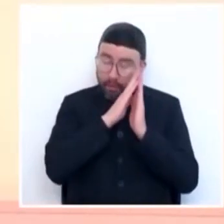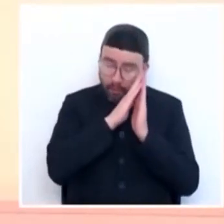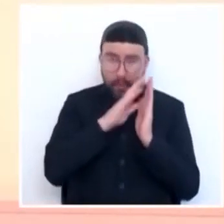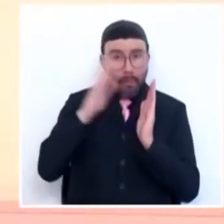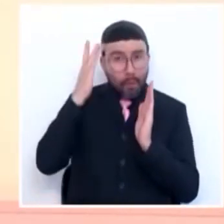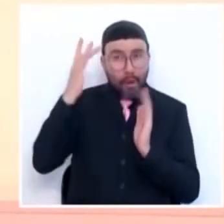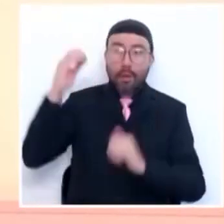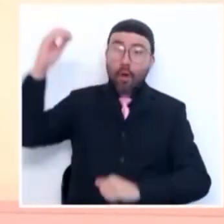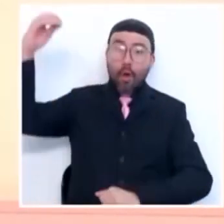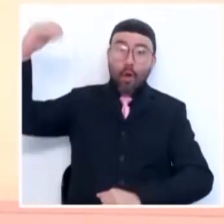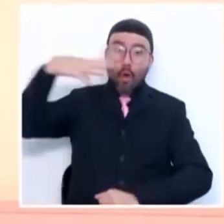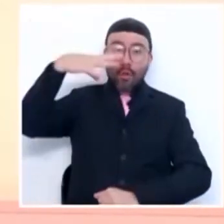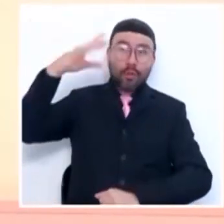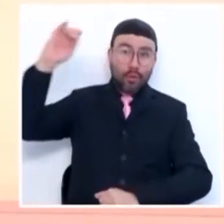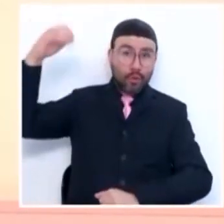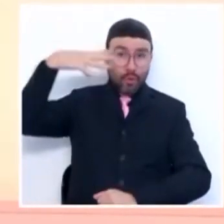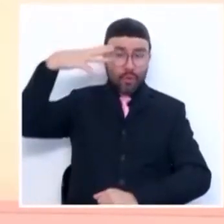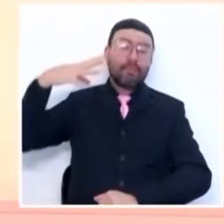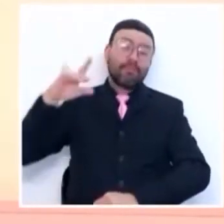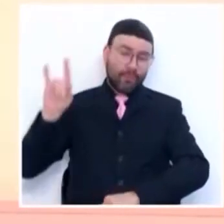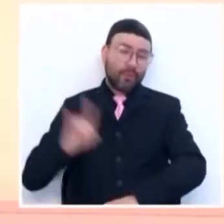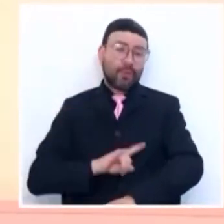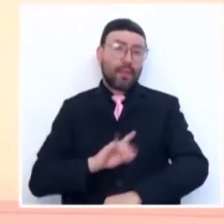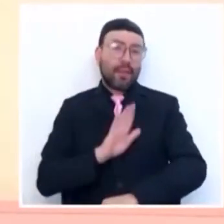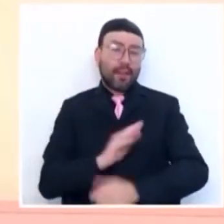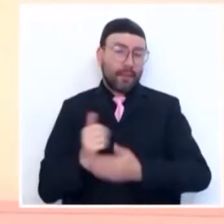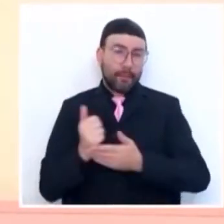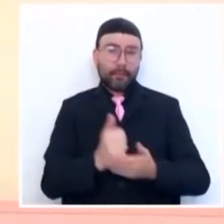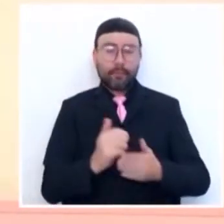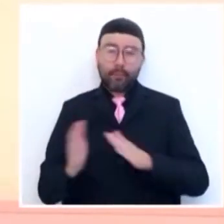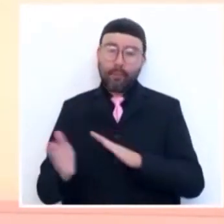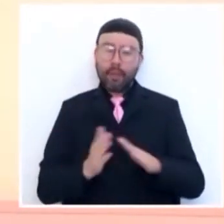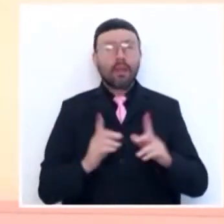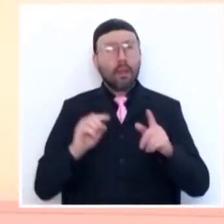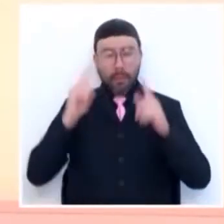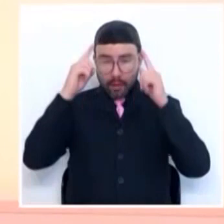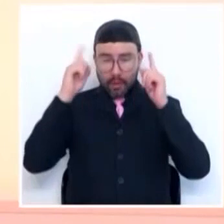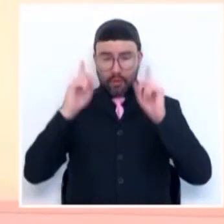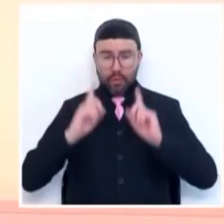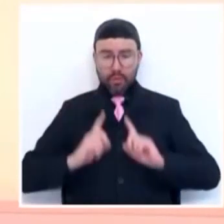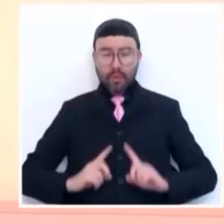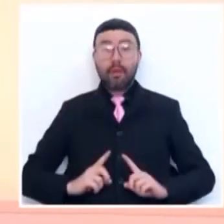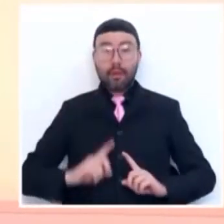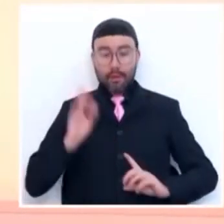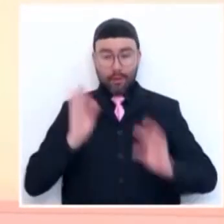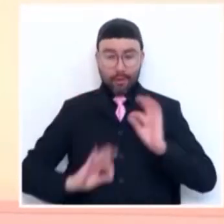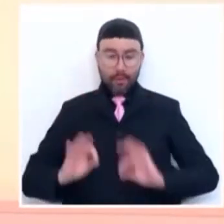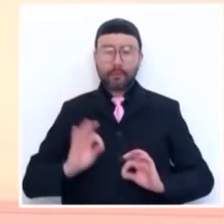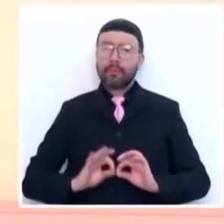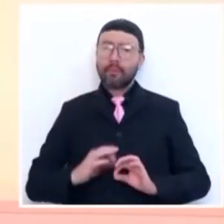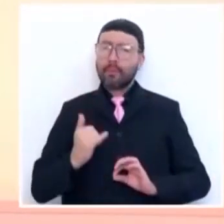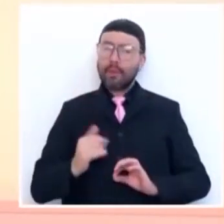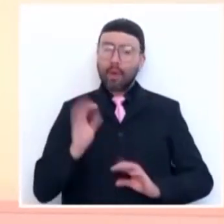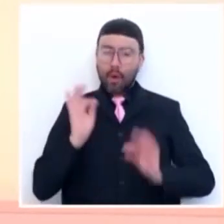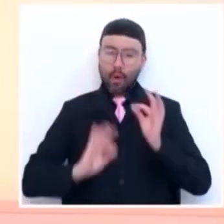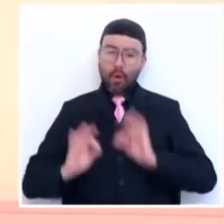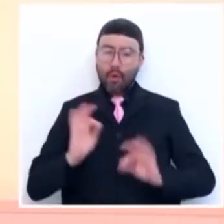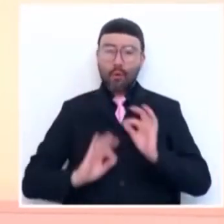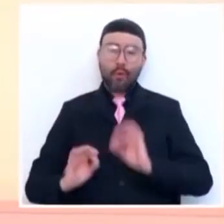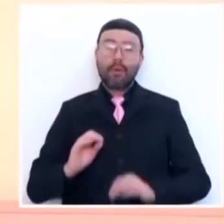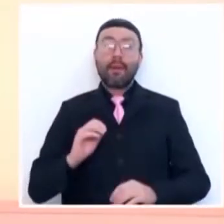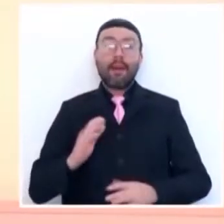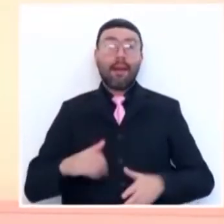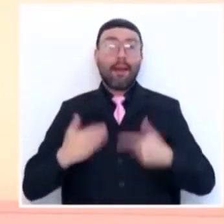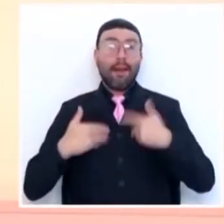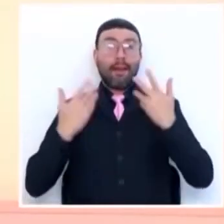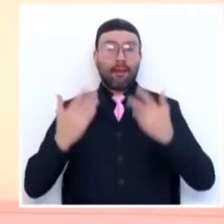solar. Y el otro efecto de la melatonina es que es la hormona de la alegría. Nos vuelve, como dicen los jóvenes, empiñatados, con